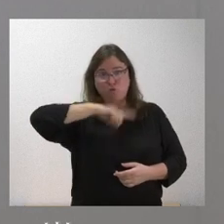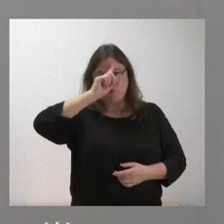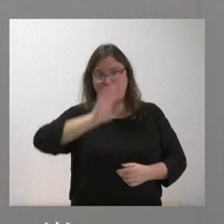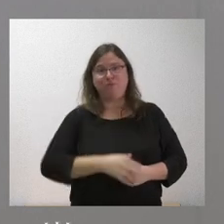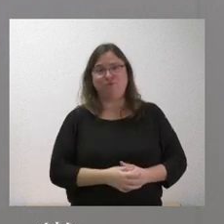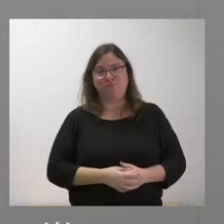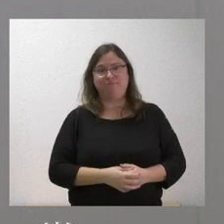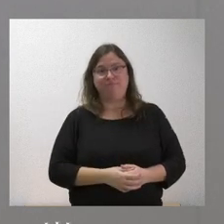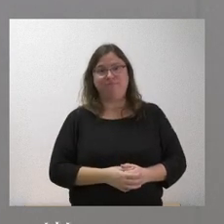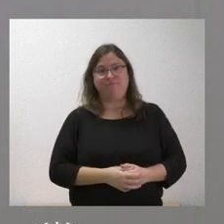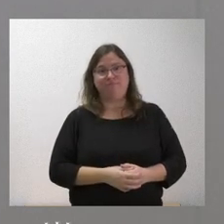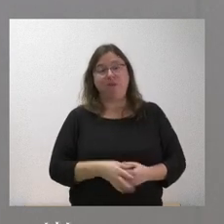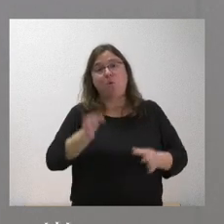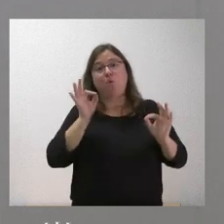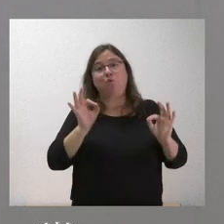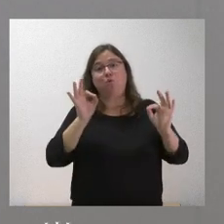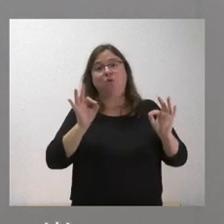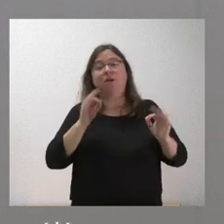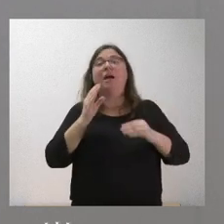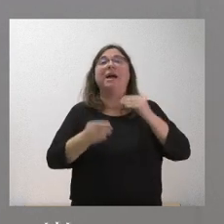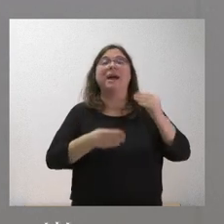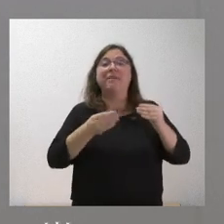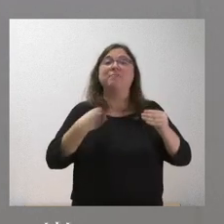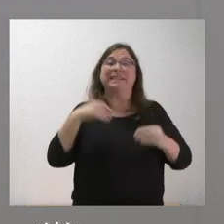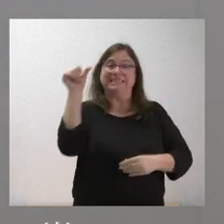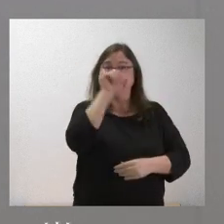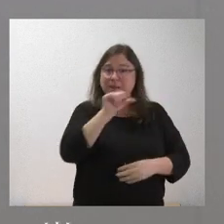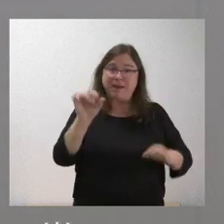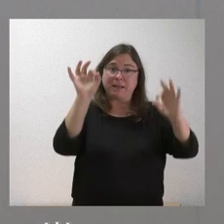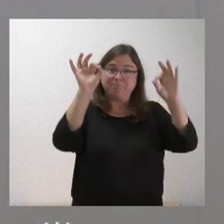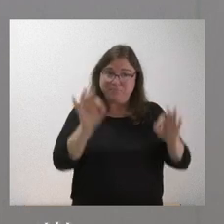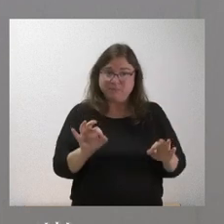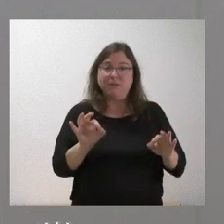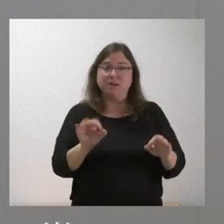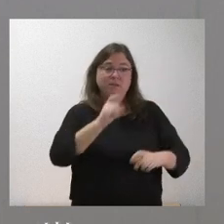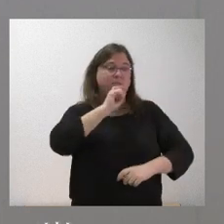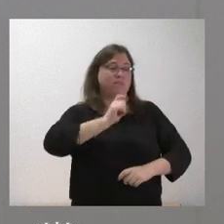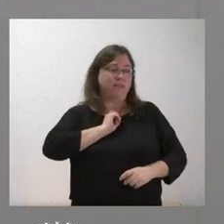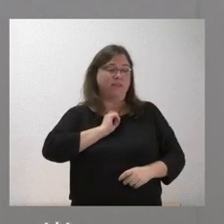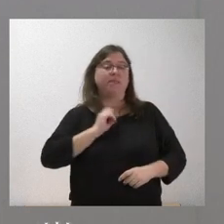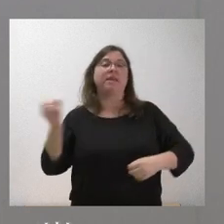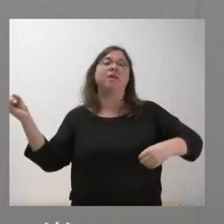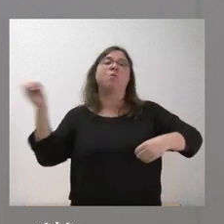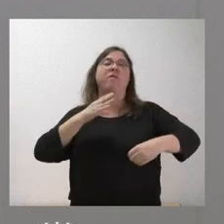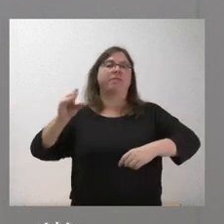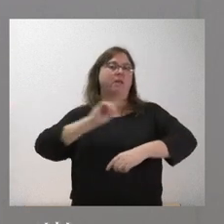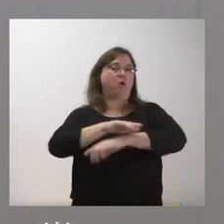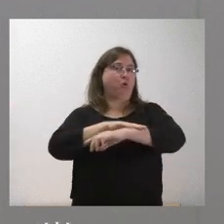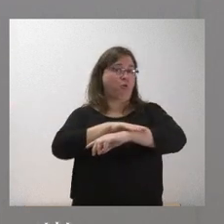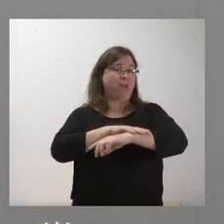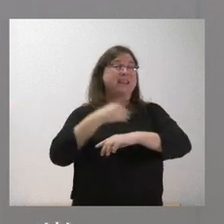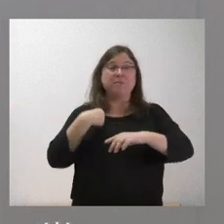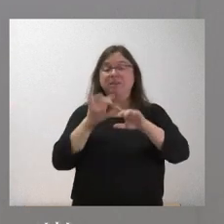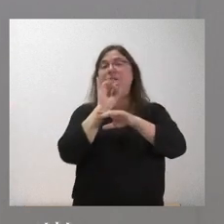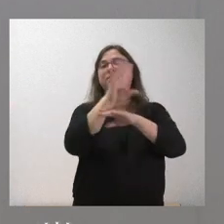y por tanto nos estamos Ajustando Qué estamos haciendo en la misma semana que hemos conocido Cuáles son las entregas a cuenta la misma semana hemos enviado al